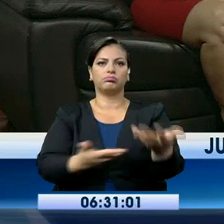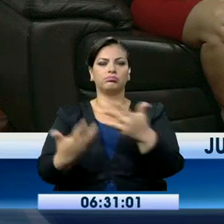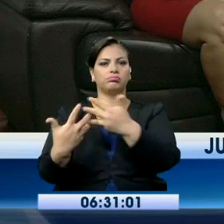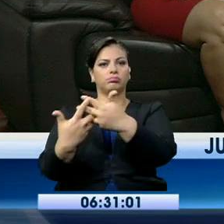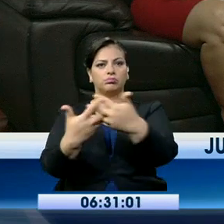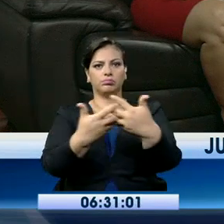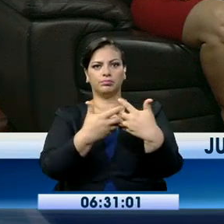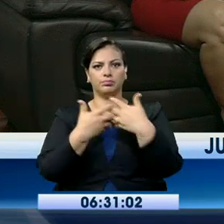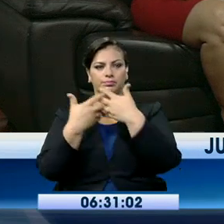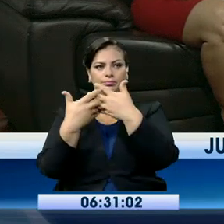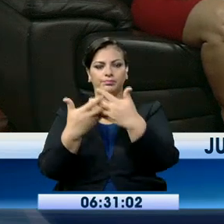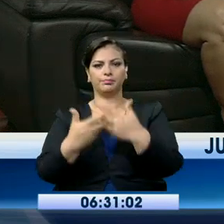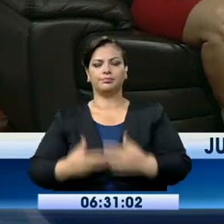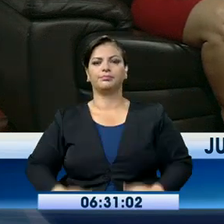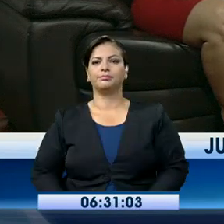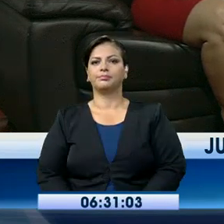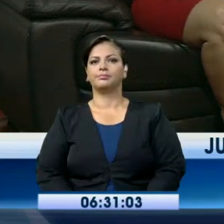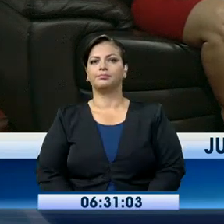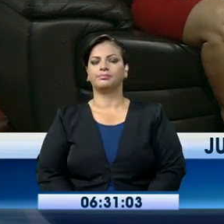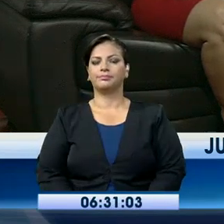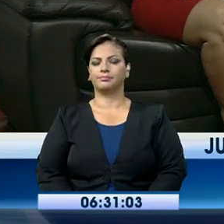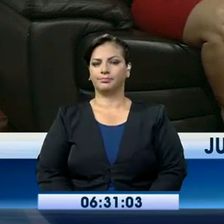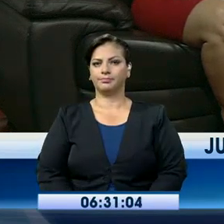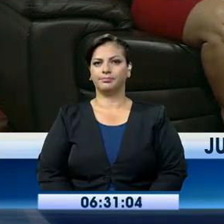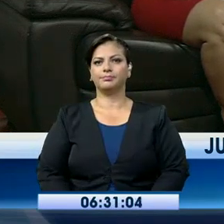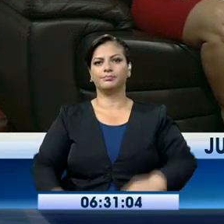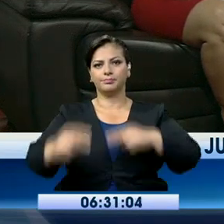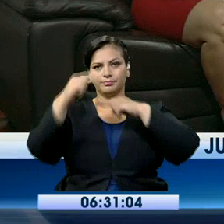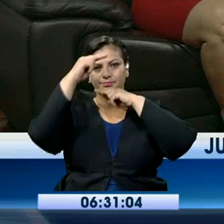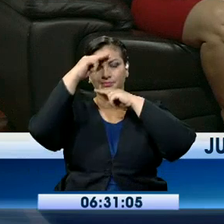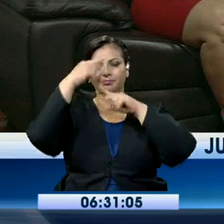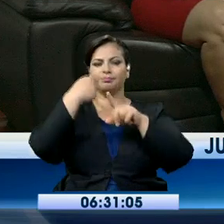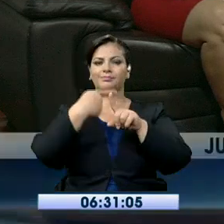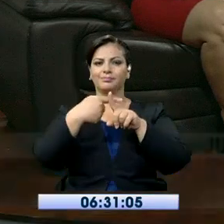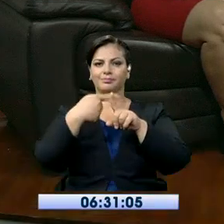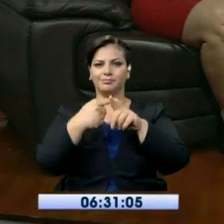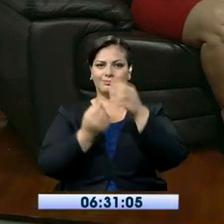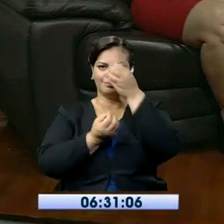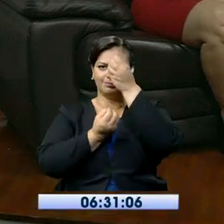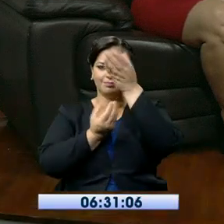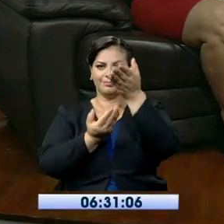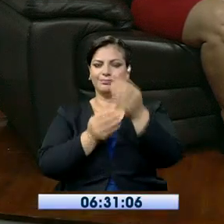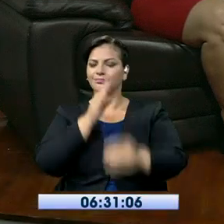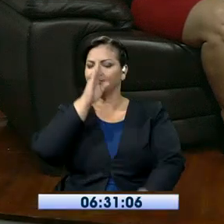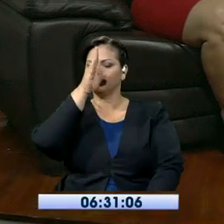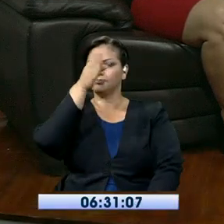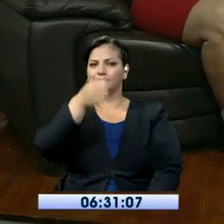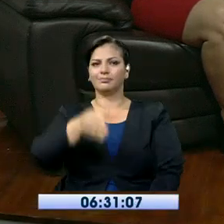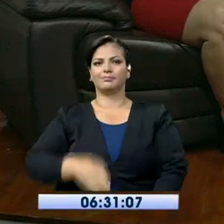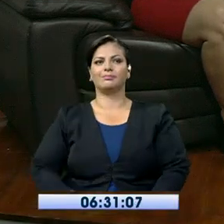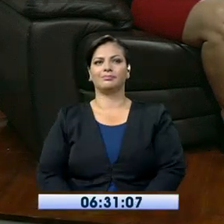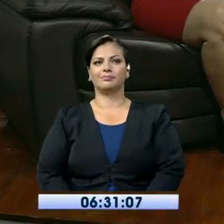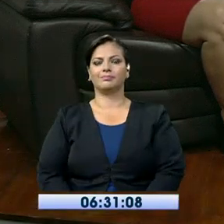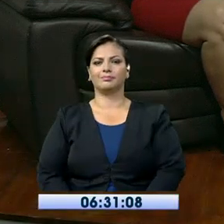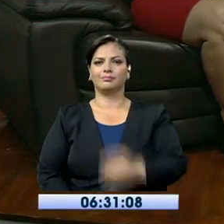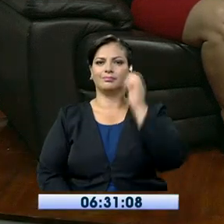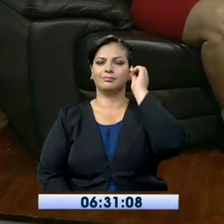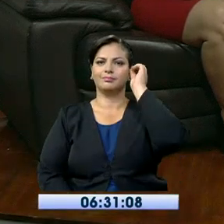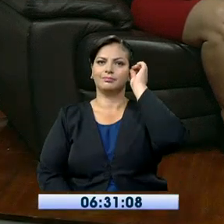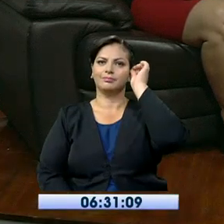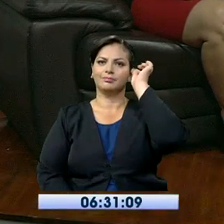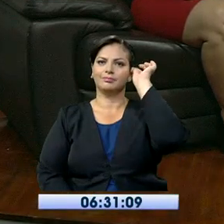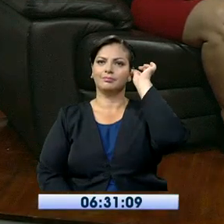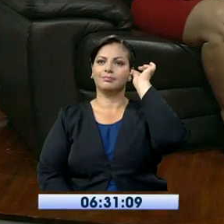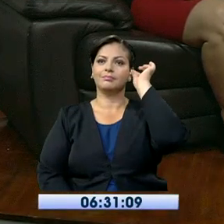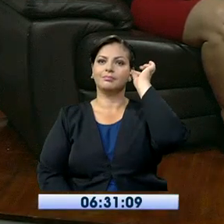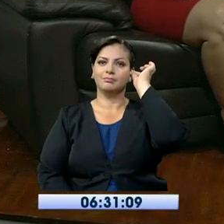América. Así que yo me quedo con lo positivo, mi querido. Con lo positivo siempre, Luisa, siempre. Así que hoy día, bueno, si bien es cierto, ya no es un feriado